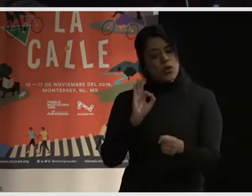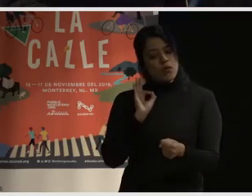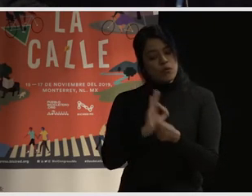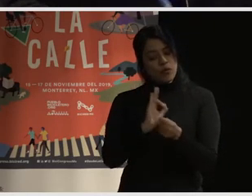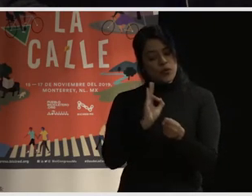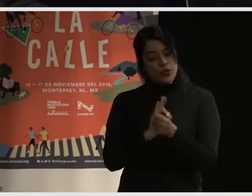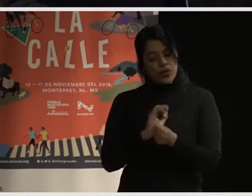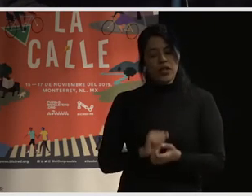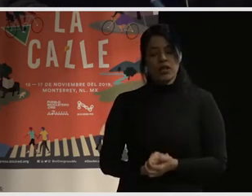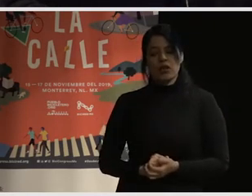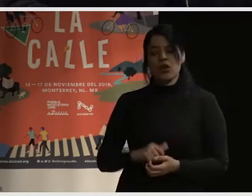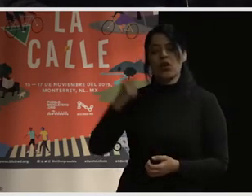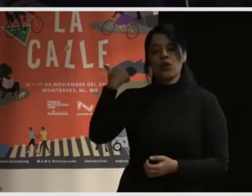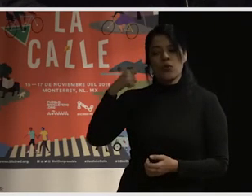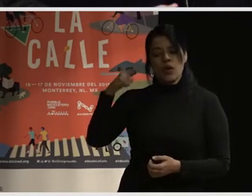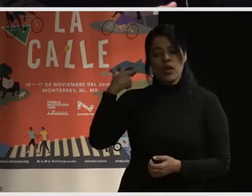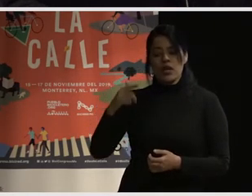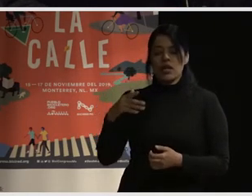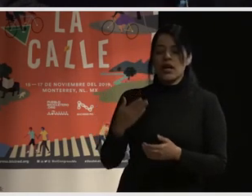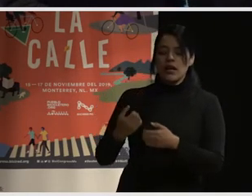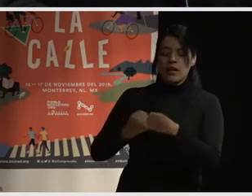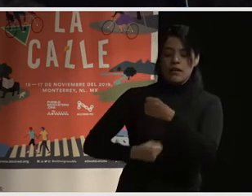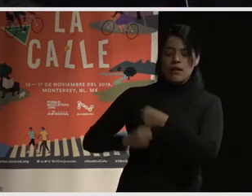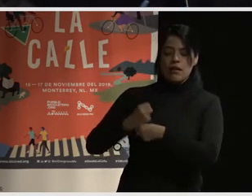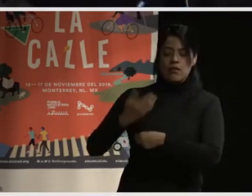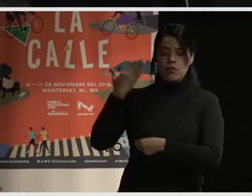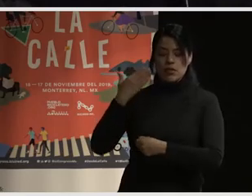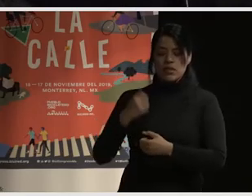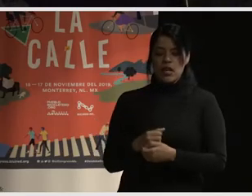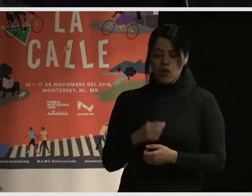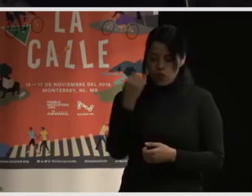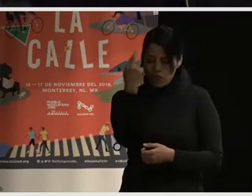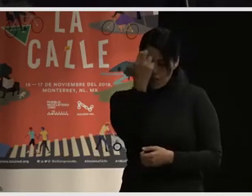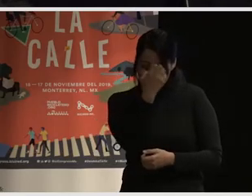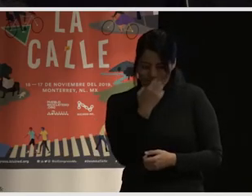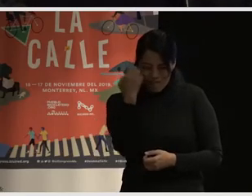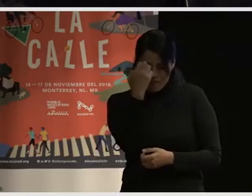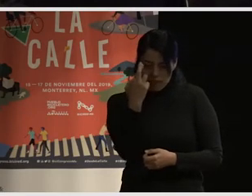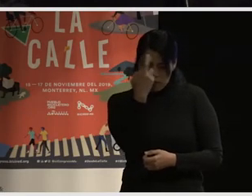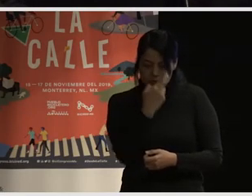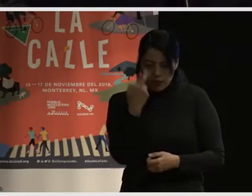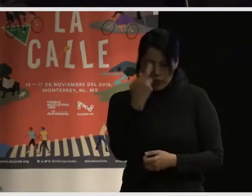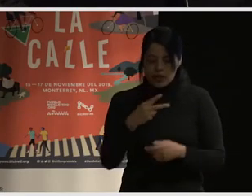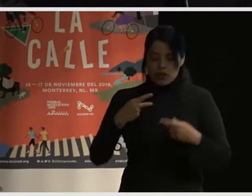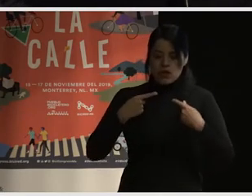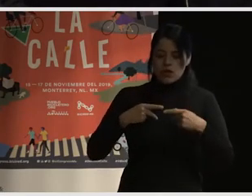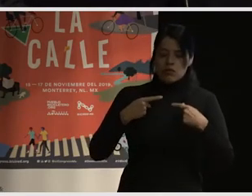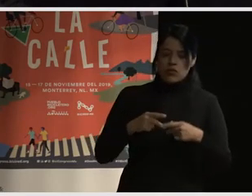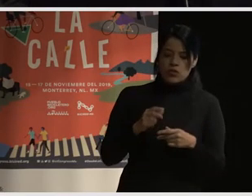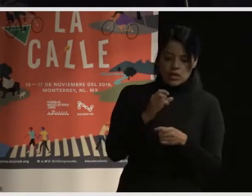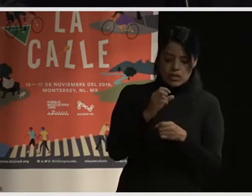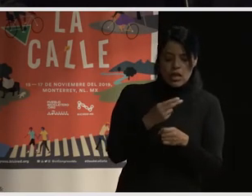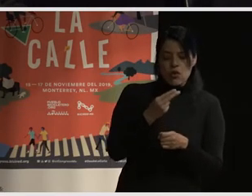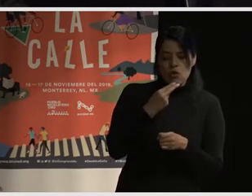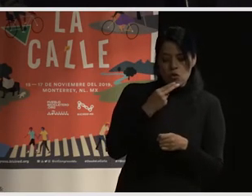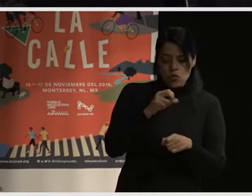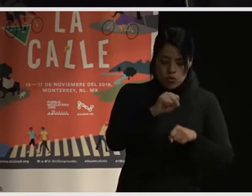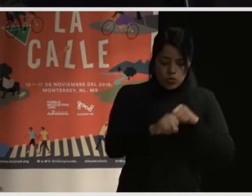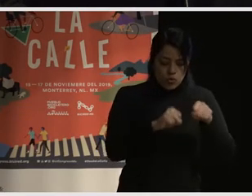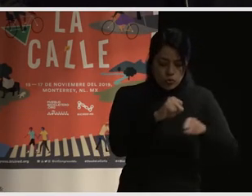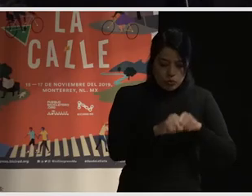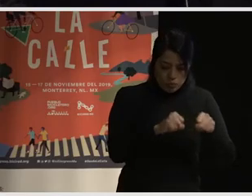cuestión es guadalajara en el 2018 hizo un análisis una encuesta con usuarios y usuarios de la vía recreactiva que serían usuarios